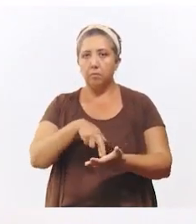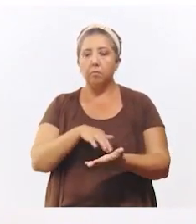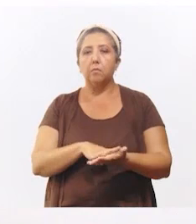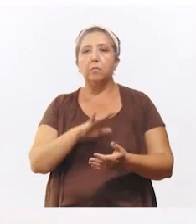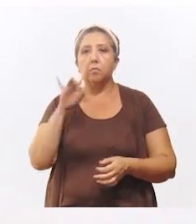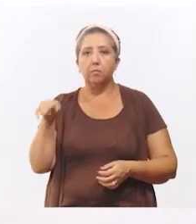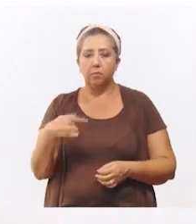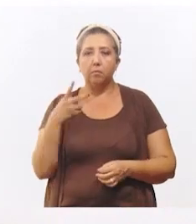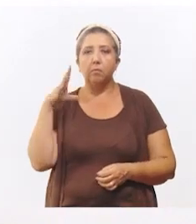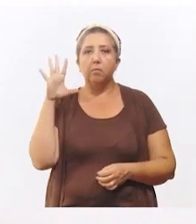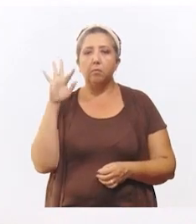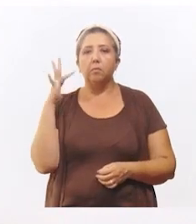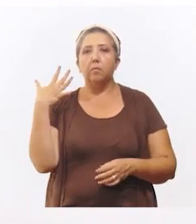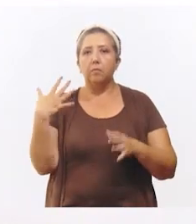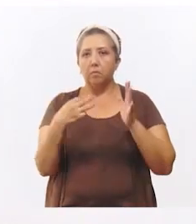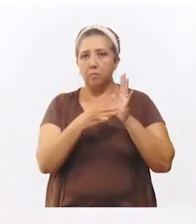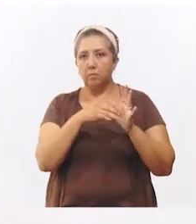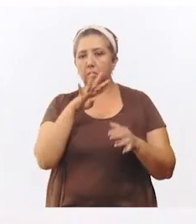contagios registrados, que son